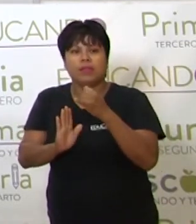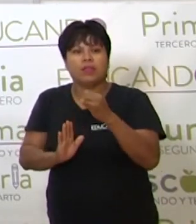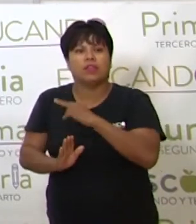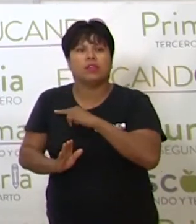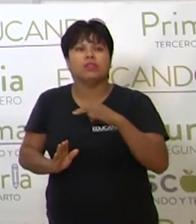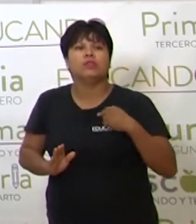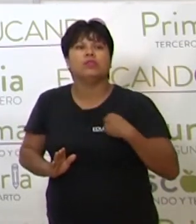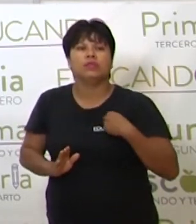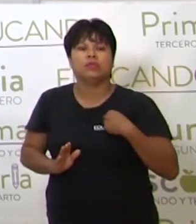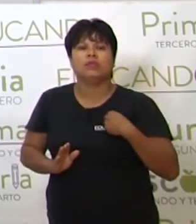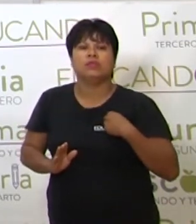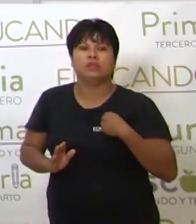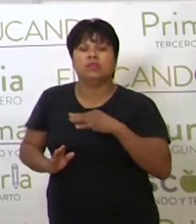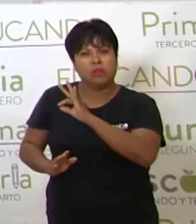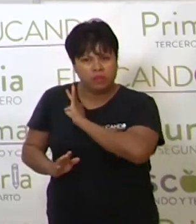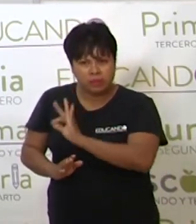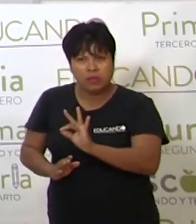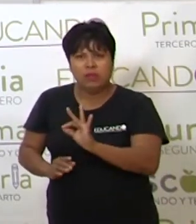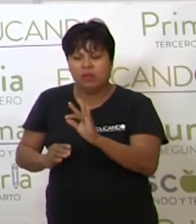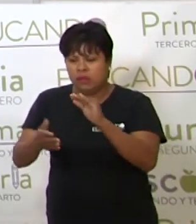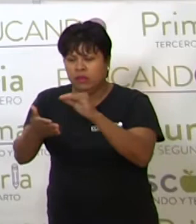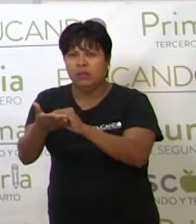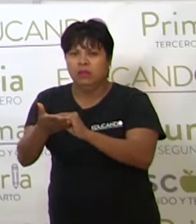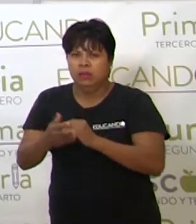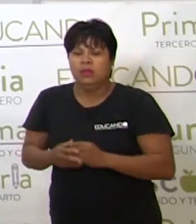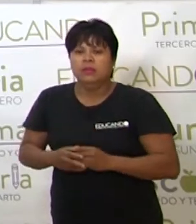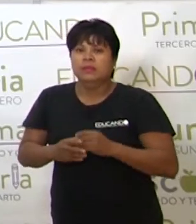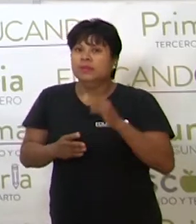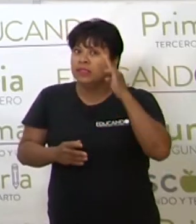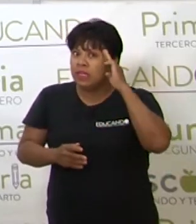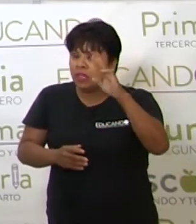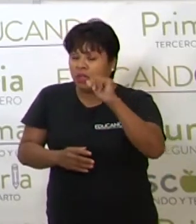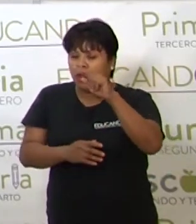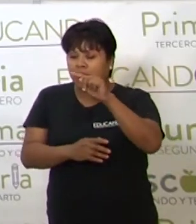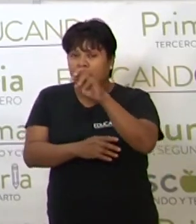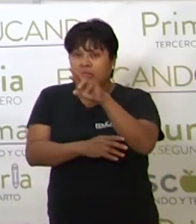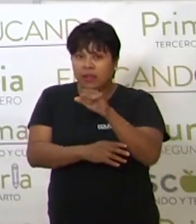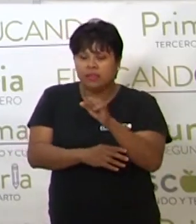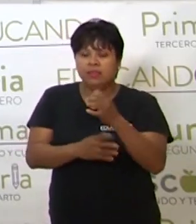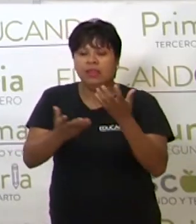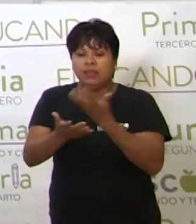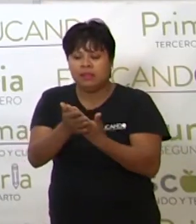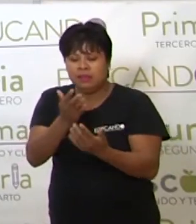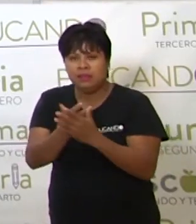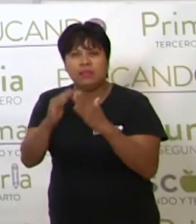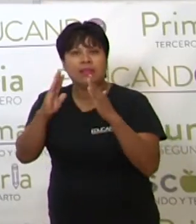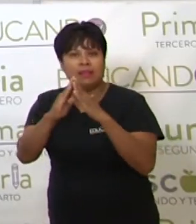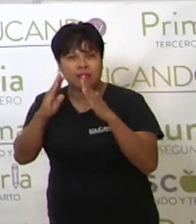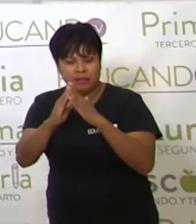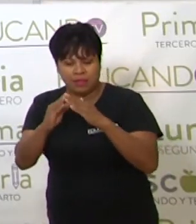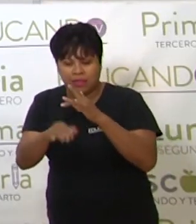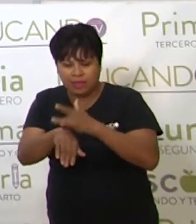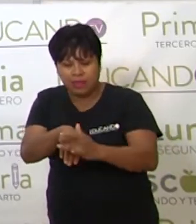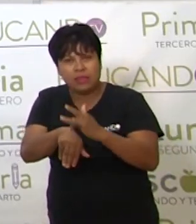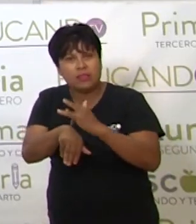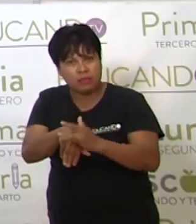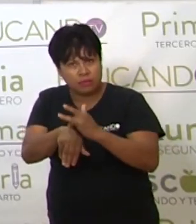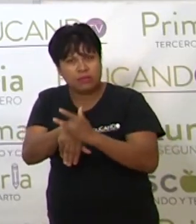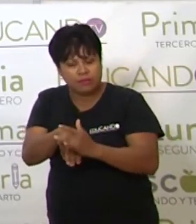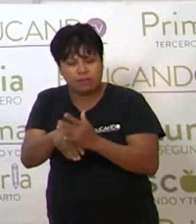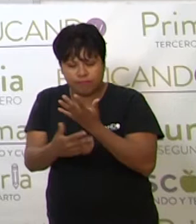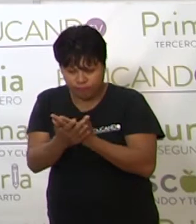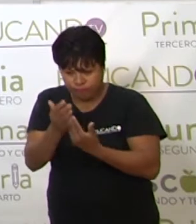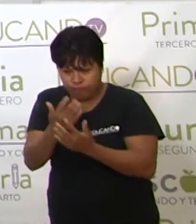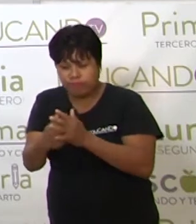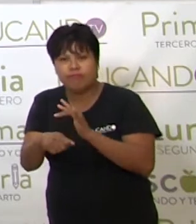a poner de la siguiente manera el señor andrés produce quesos quesos en su granja es un señor que produce quesos